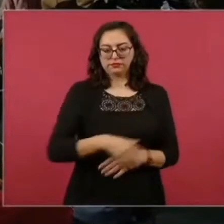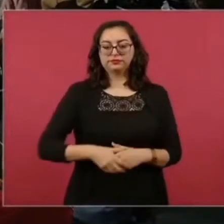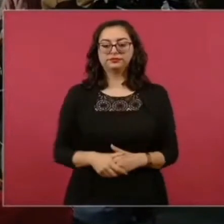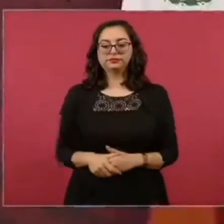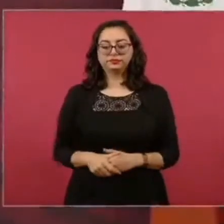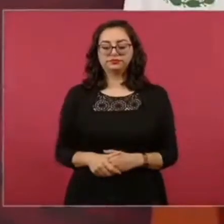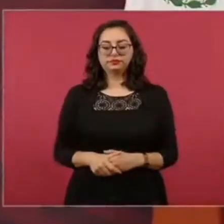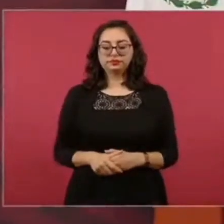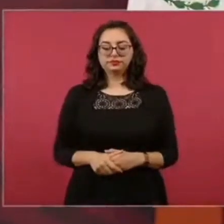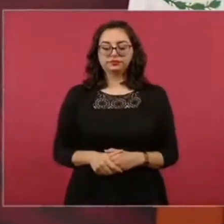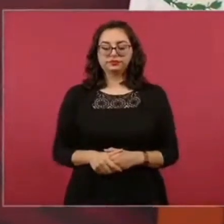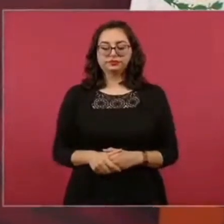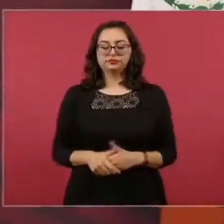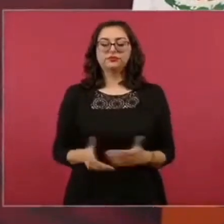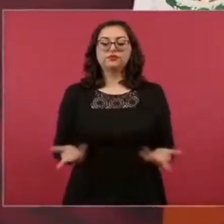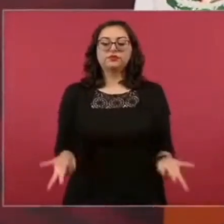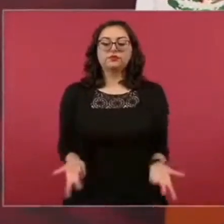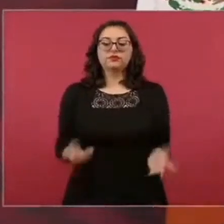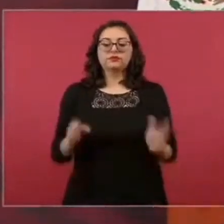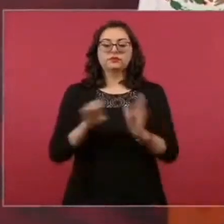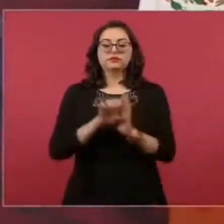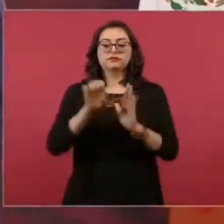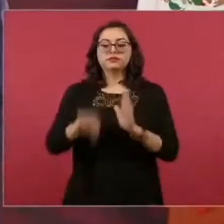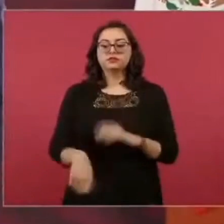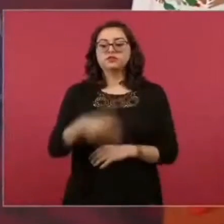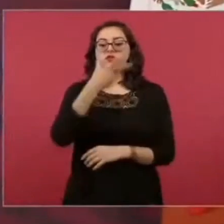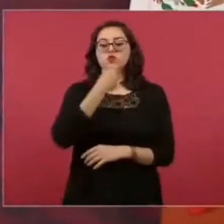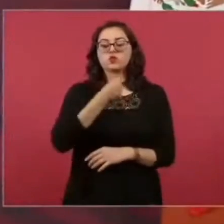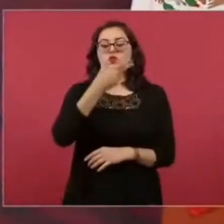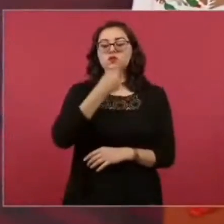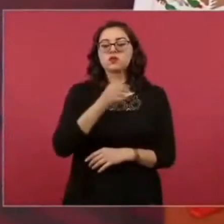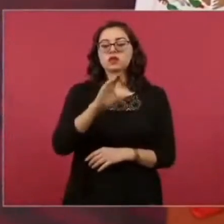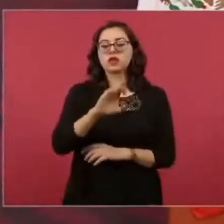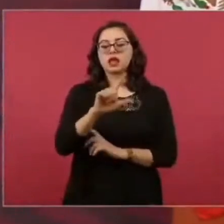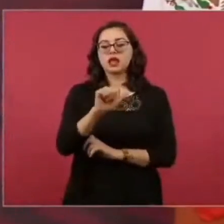Por ejemplo, Claudio X González, papá,